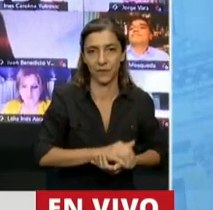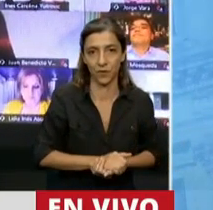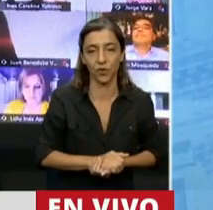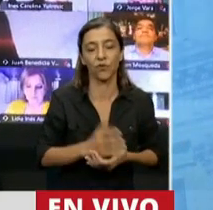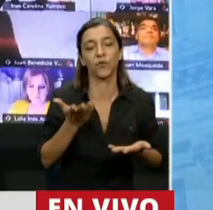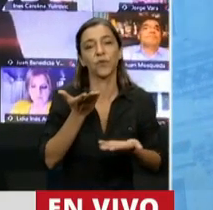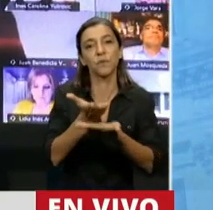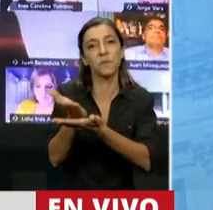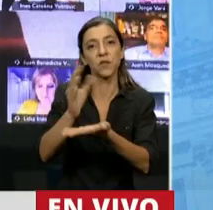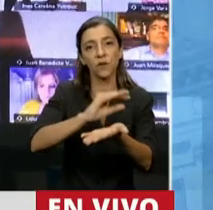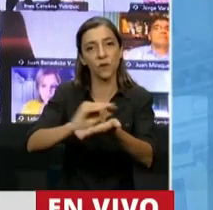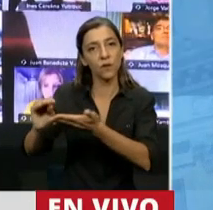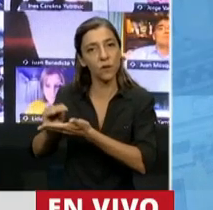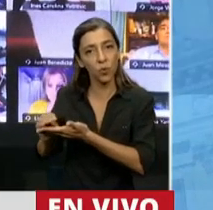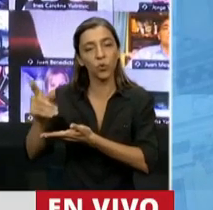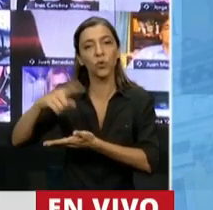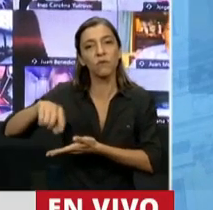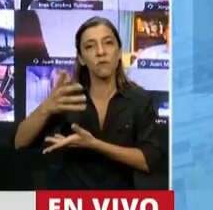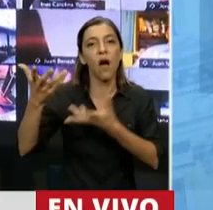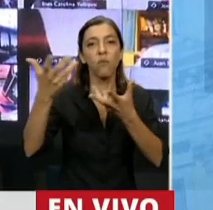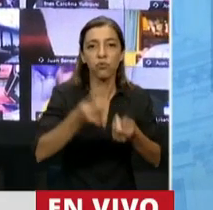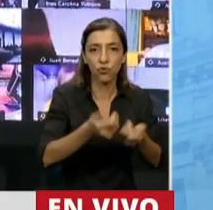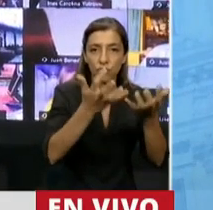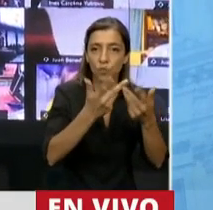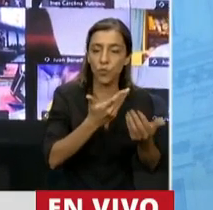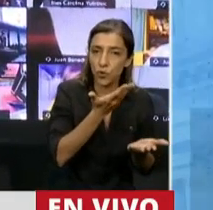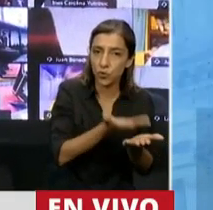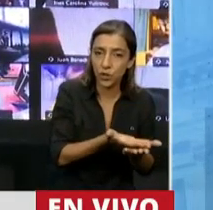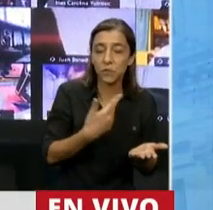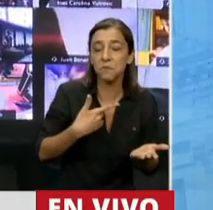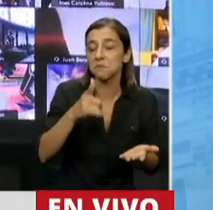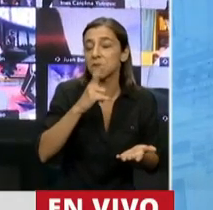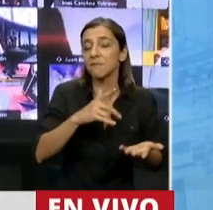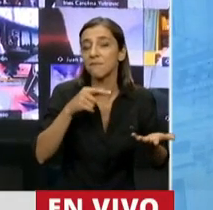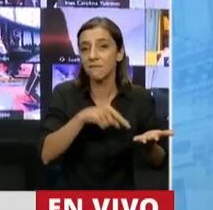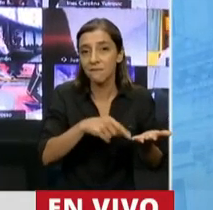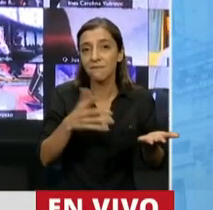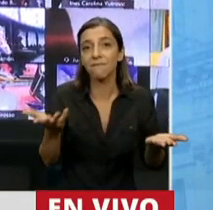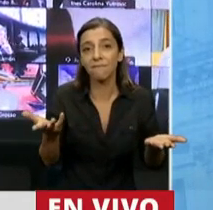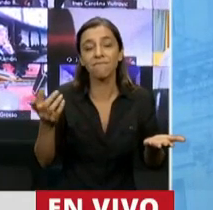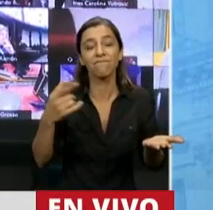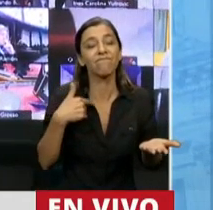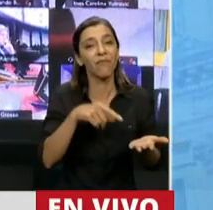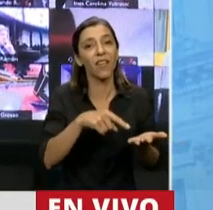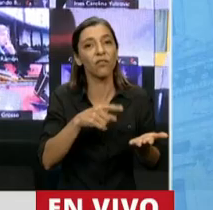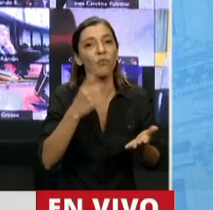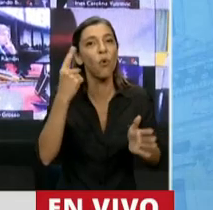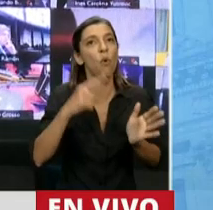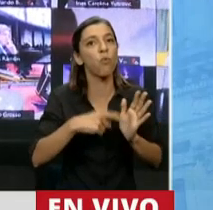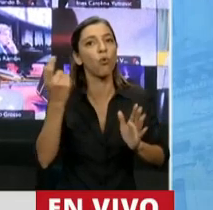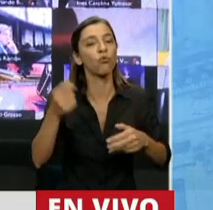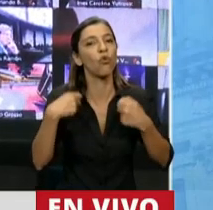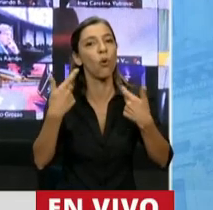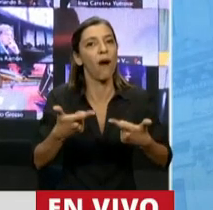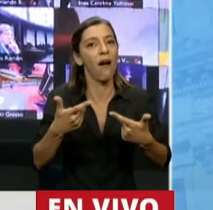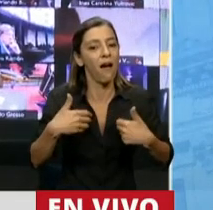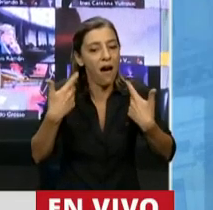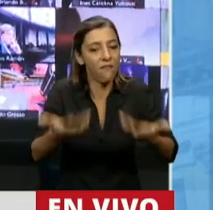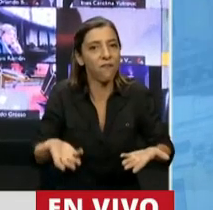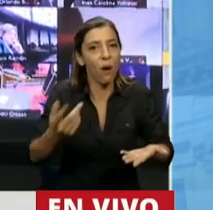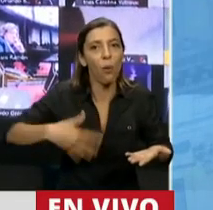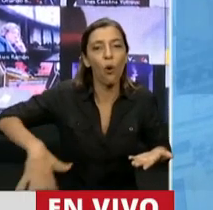este proyecto, porque creo que sería un gesto efectivo para